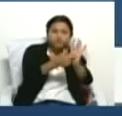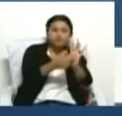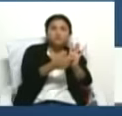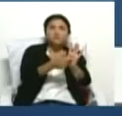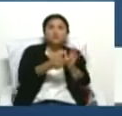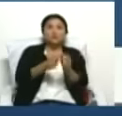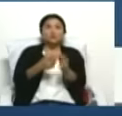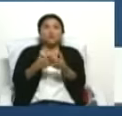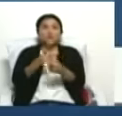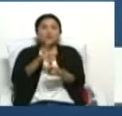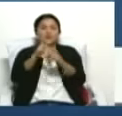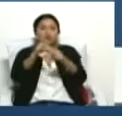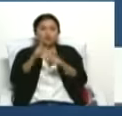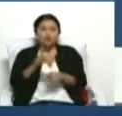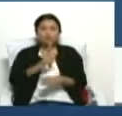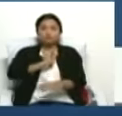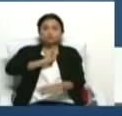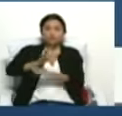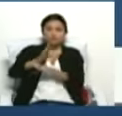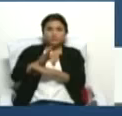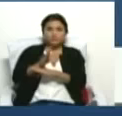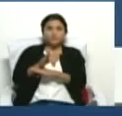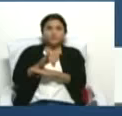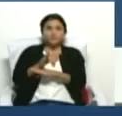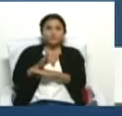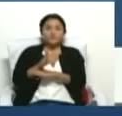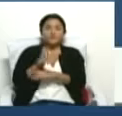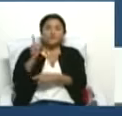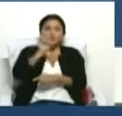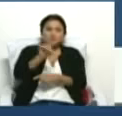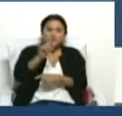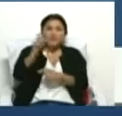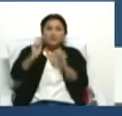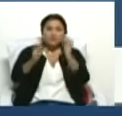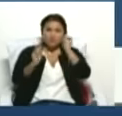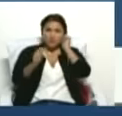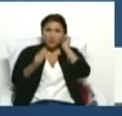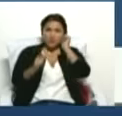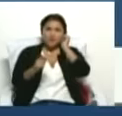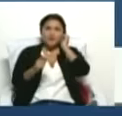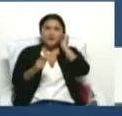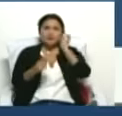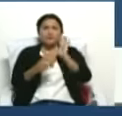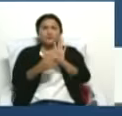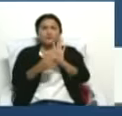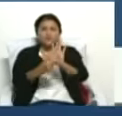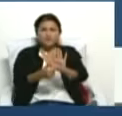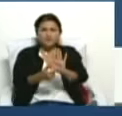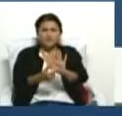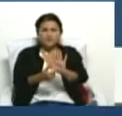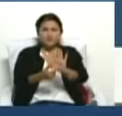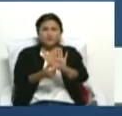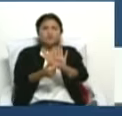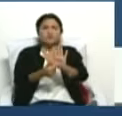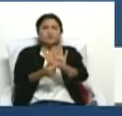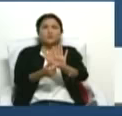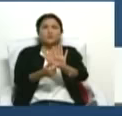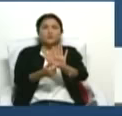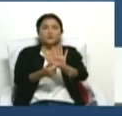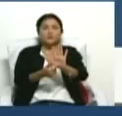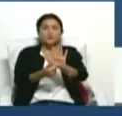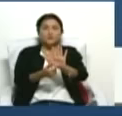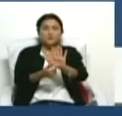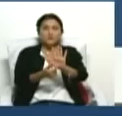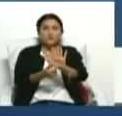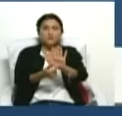correspondiente de régimen de presentación, entre otras. El sexto implicado es el oficial retirado